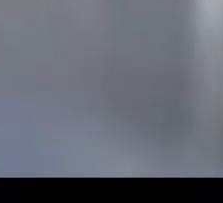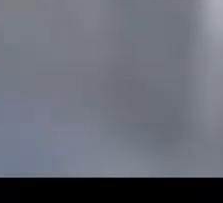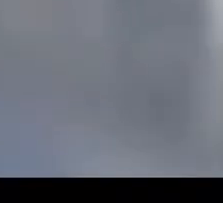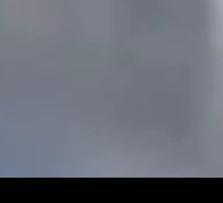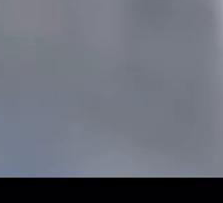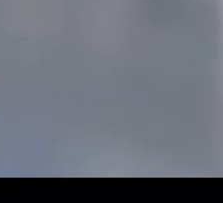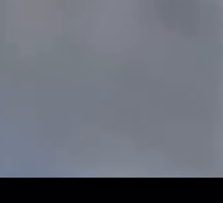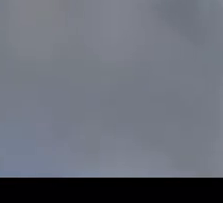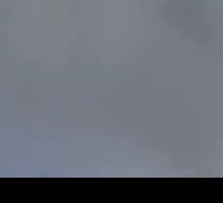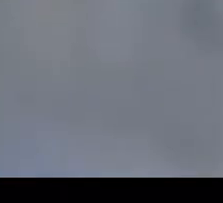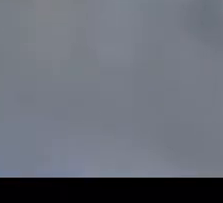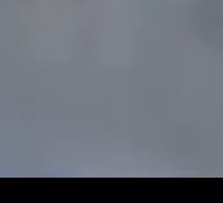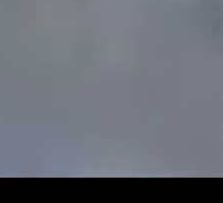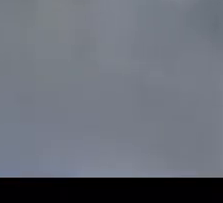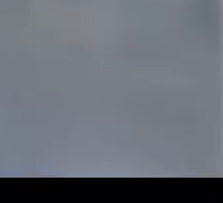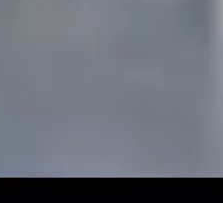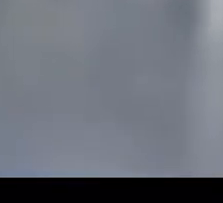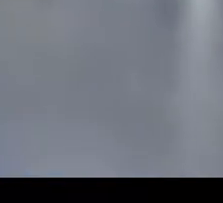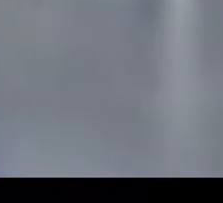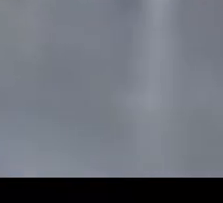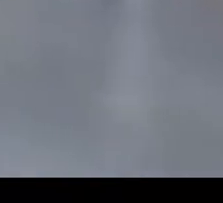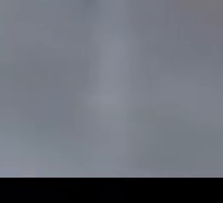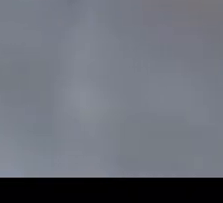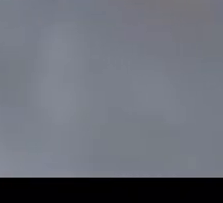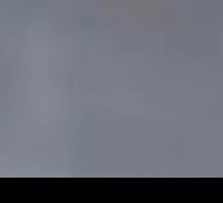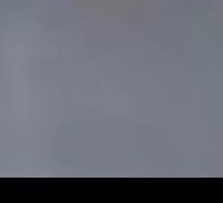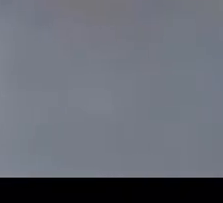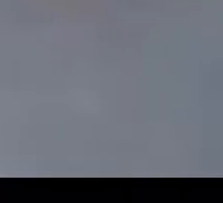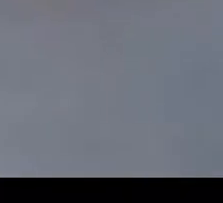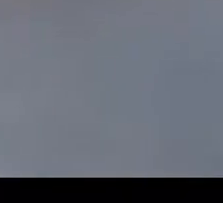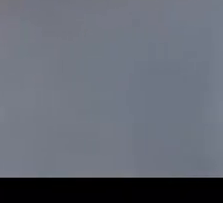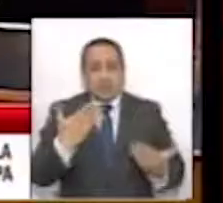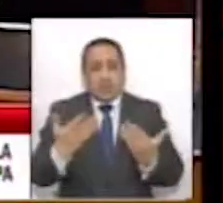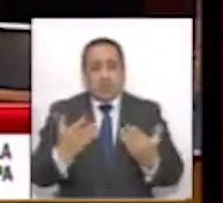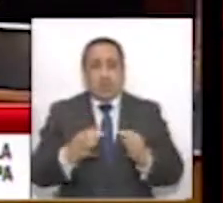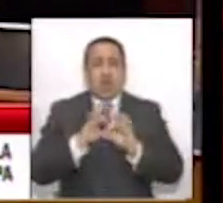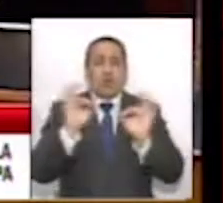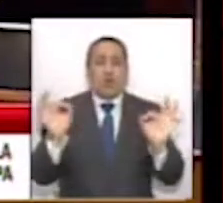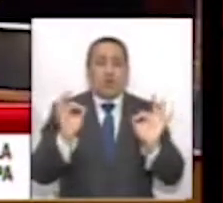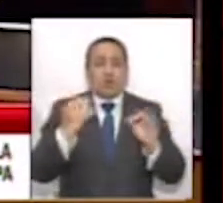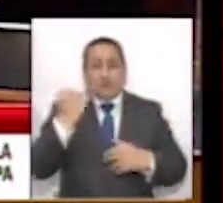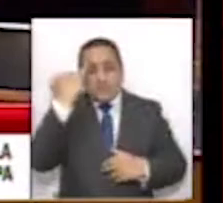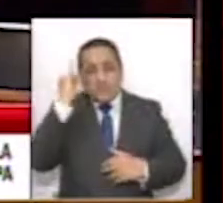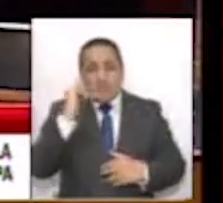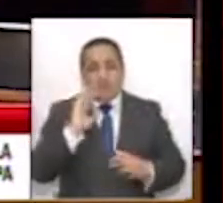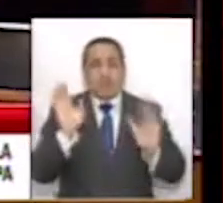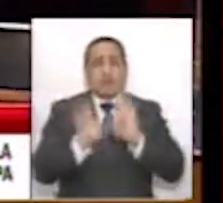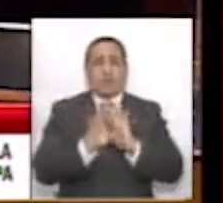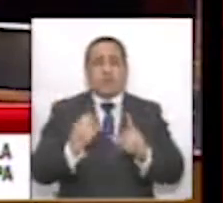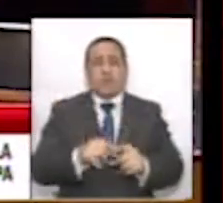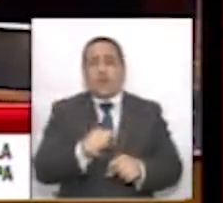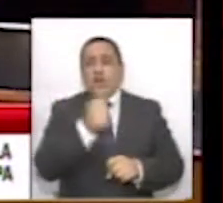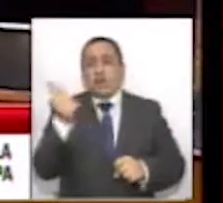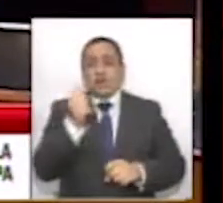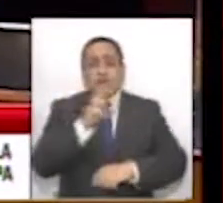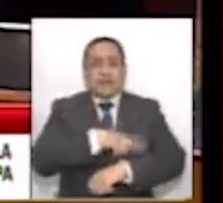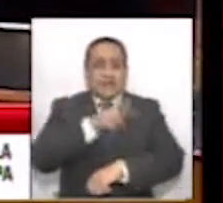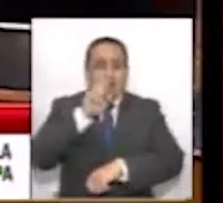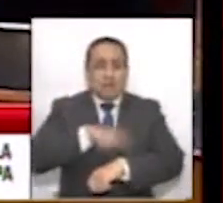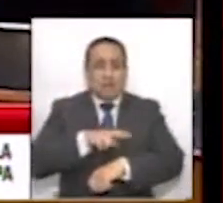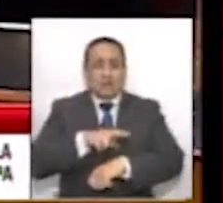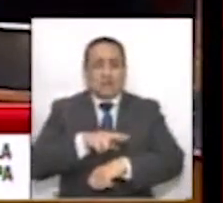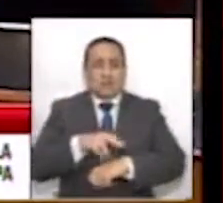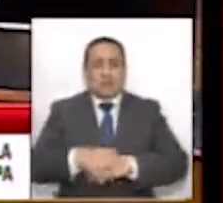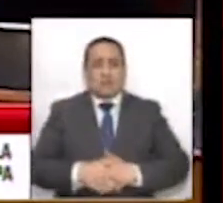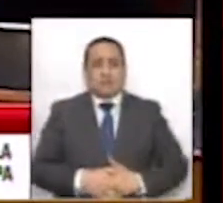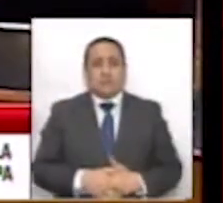que nos parece puede servir de modelo o de idea para otras regiones.